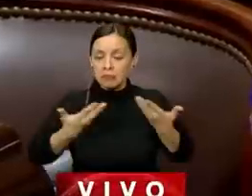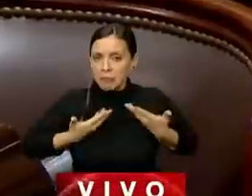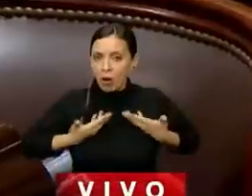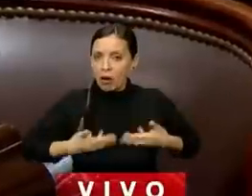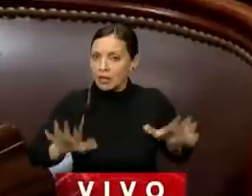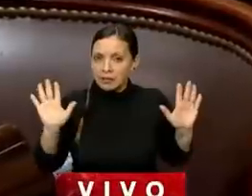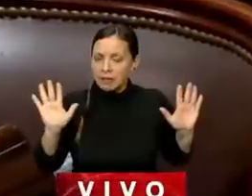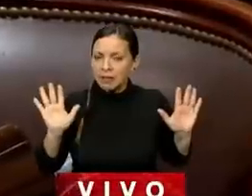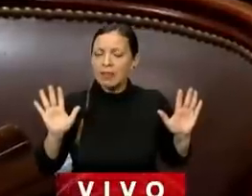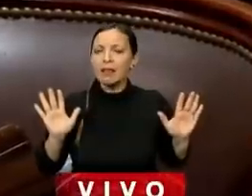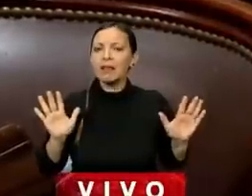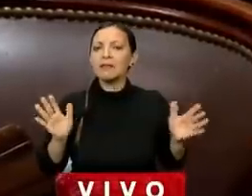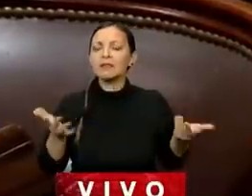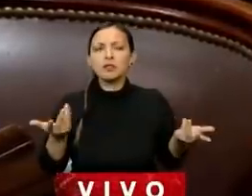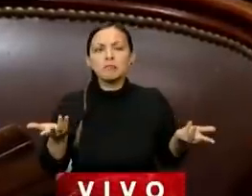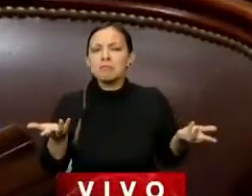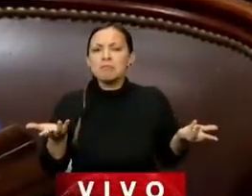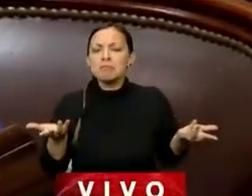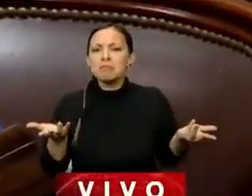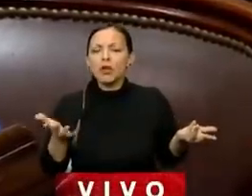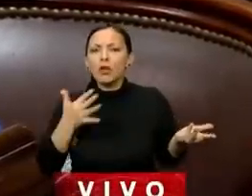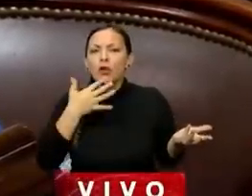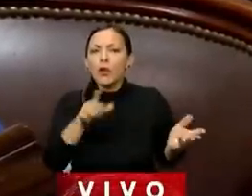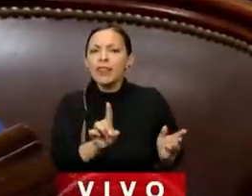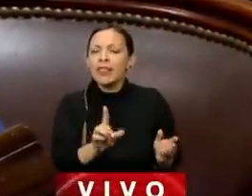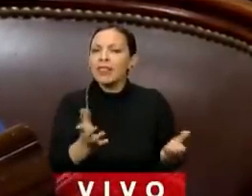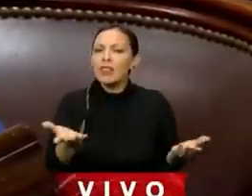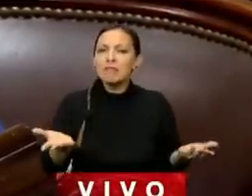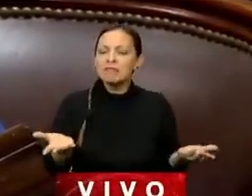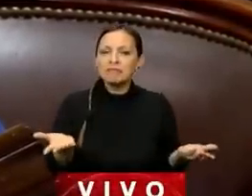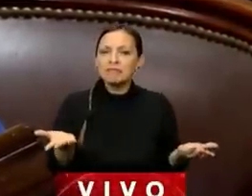honestamente no se alcanza a entender